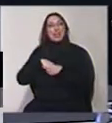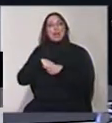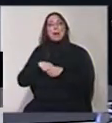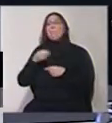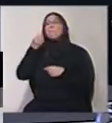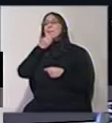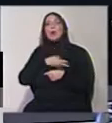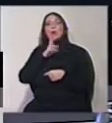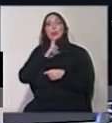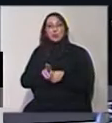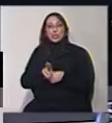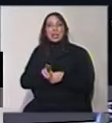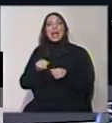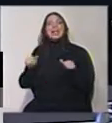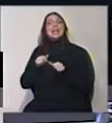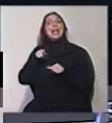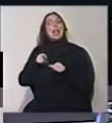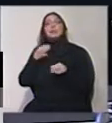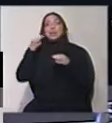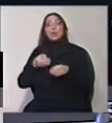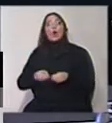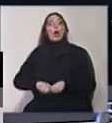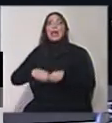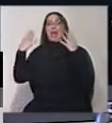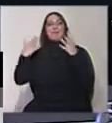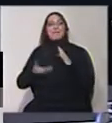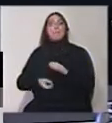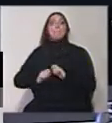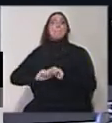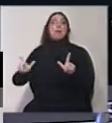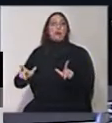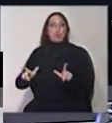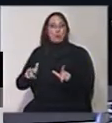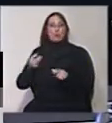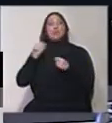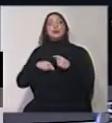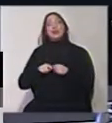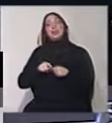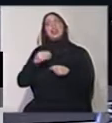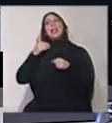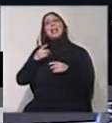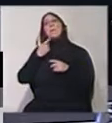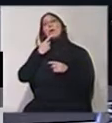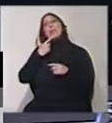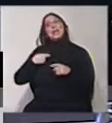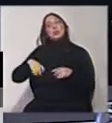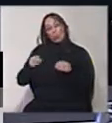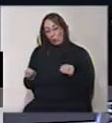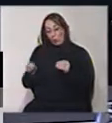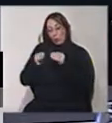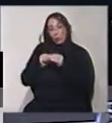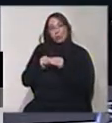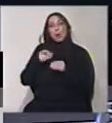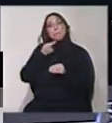obtener resultados. Lo que podemos hacer es agravar eso. Por tanto, la complejidad de las políticas sociales conjuntamente con